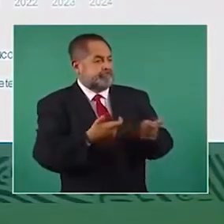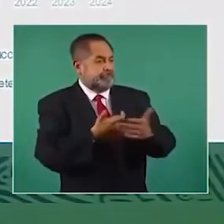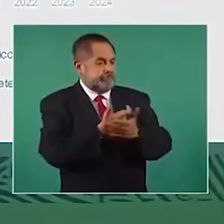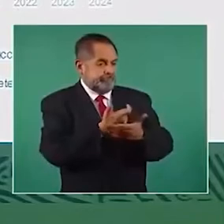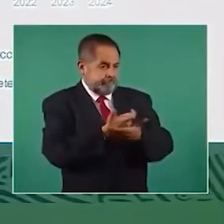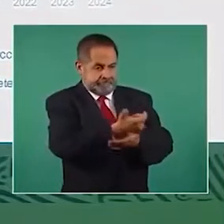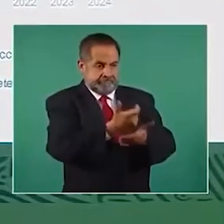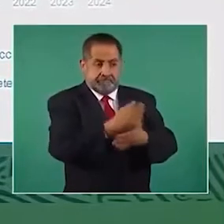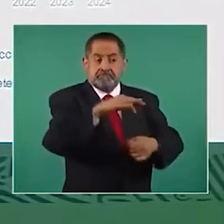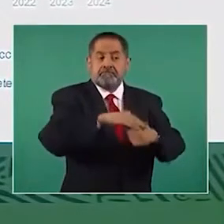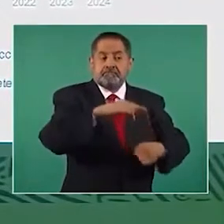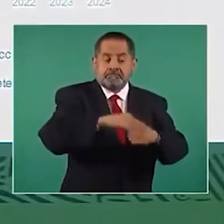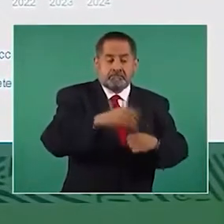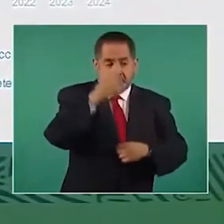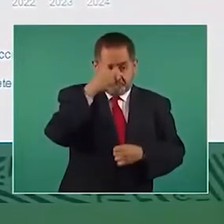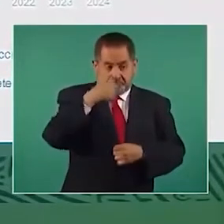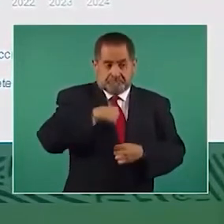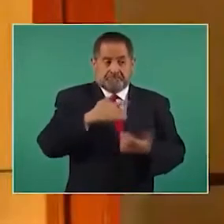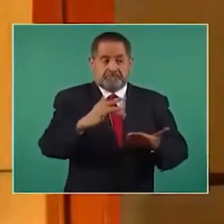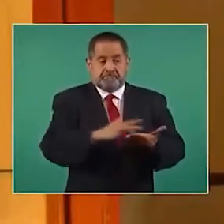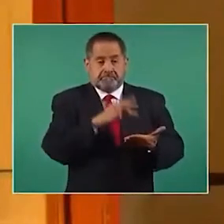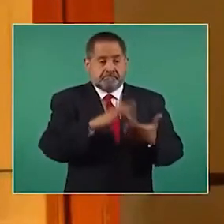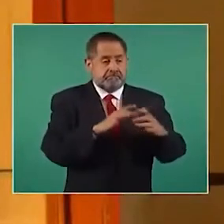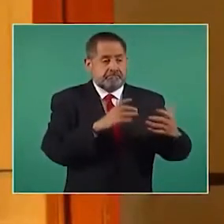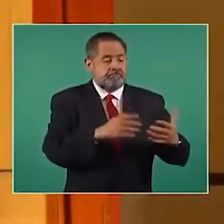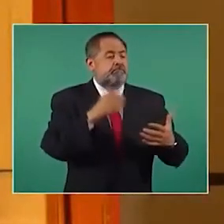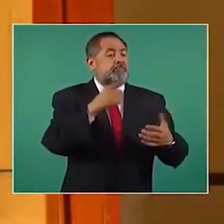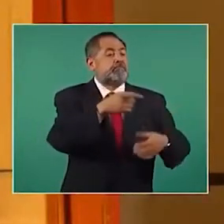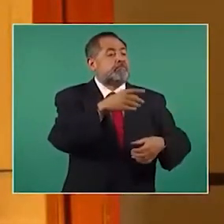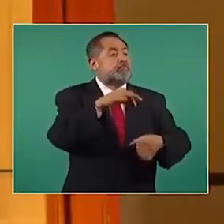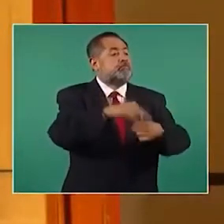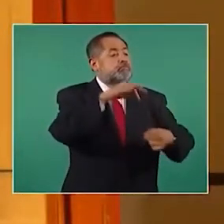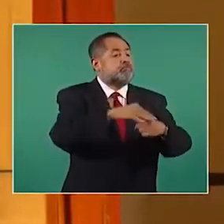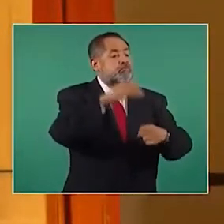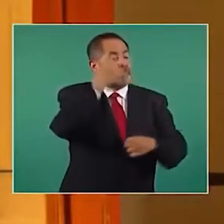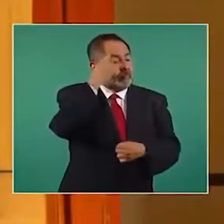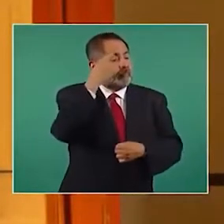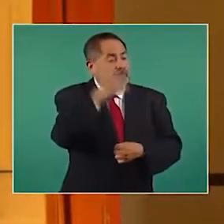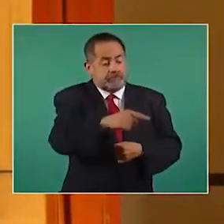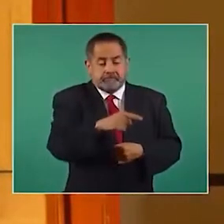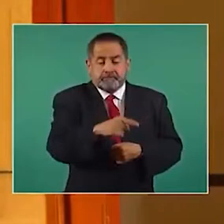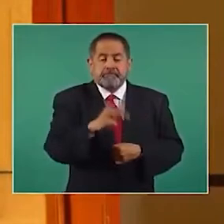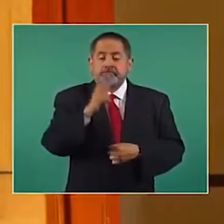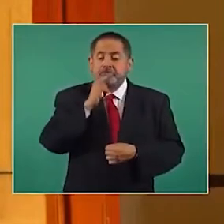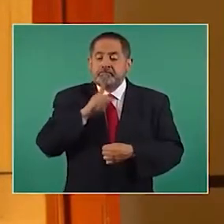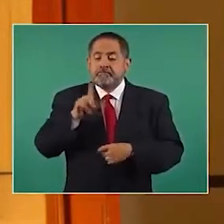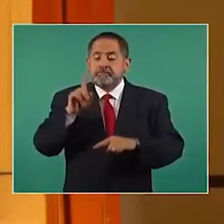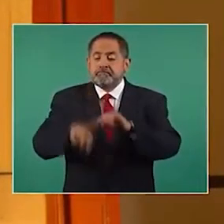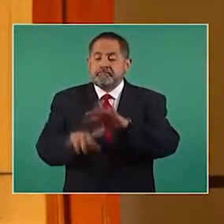votaran a favor de la privatización del petróleo.